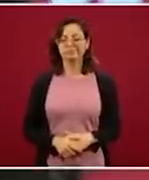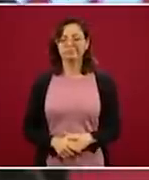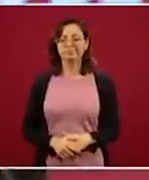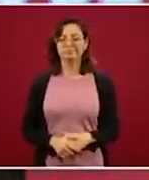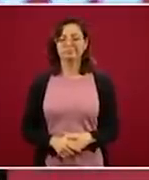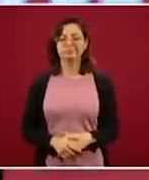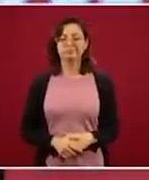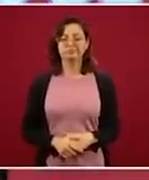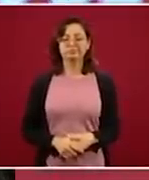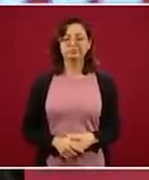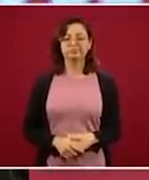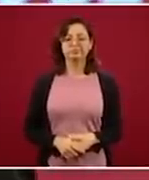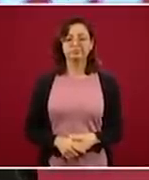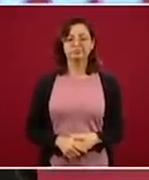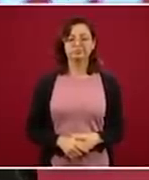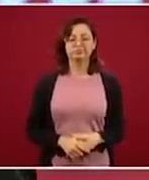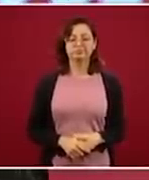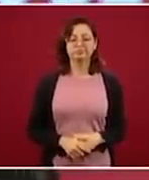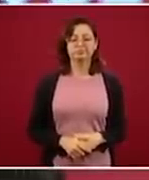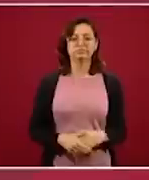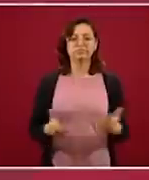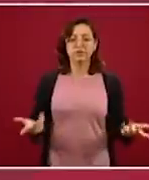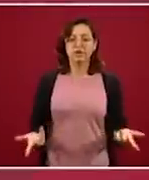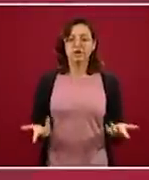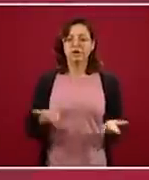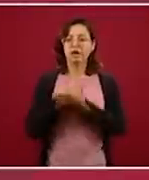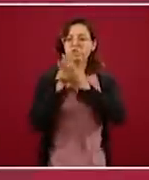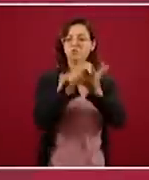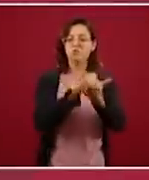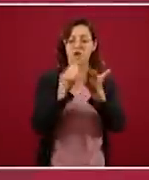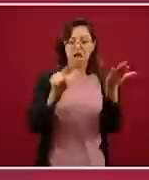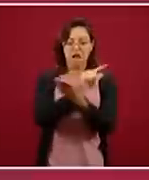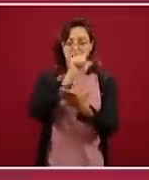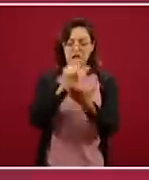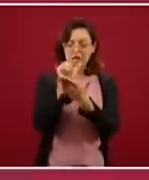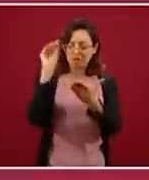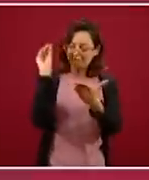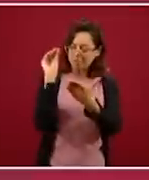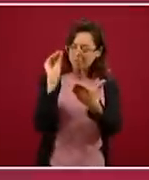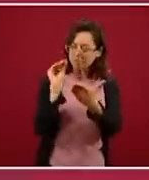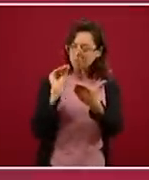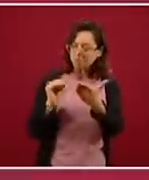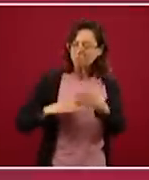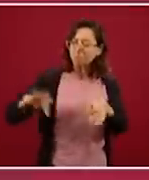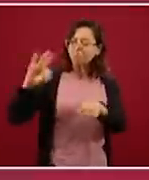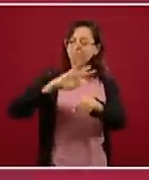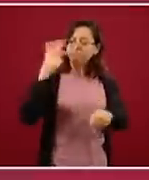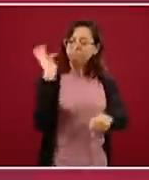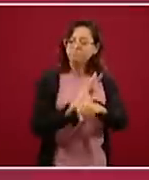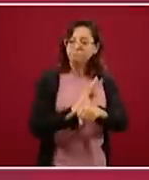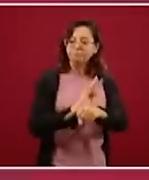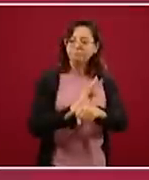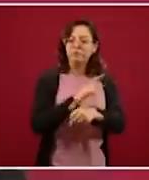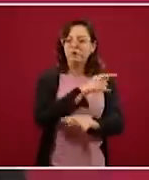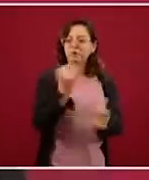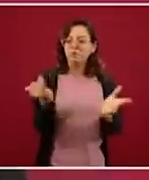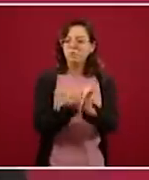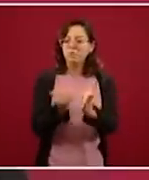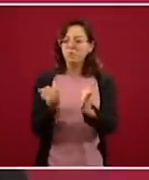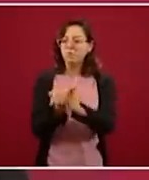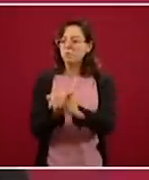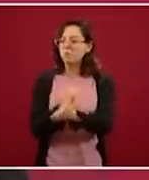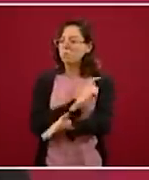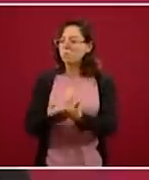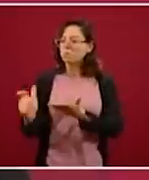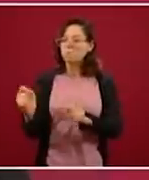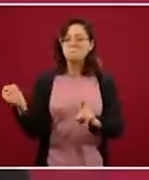y que se hayan creado todos estos mecanismos para evadir el